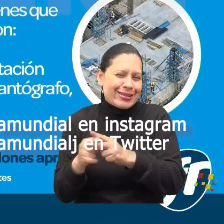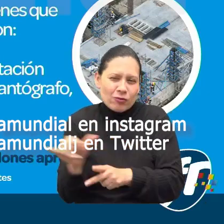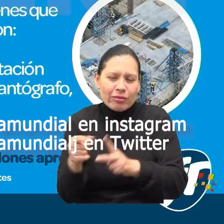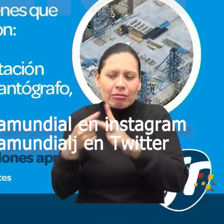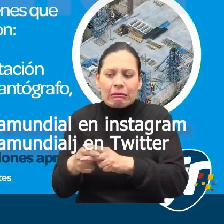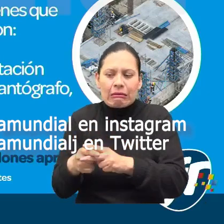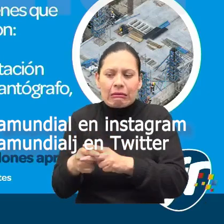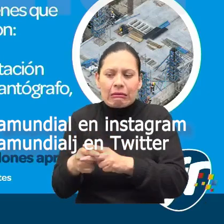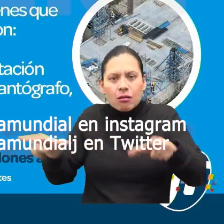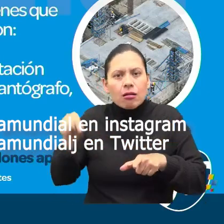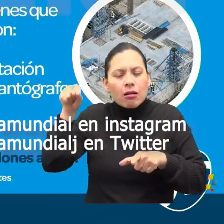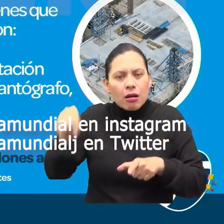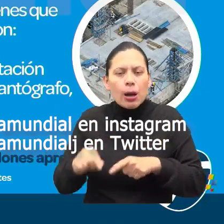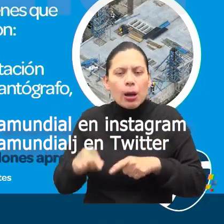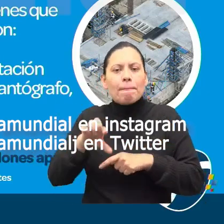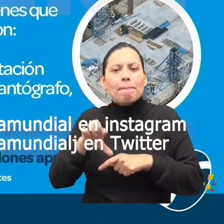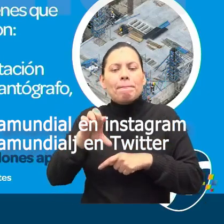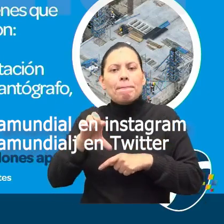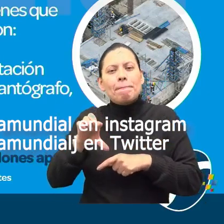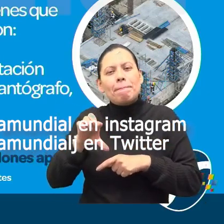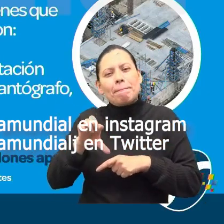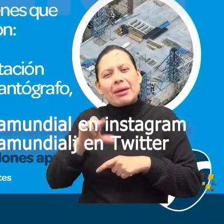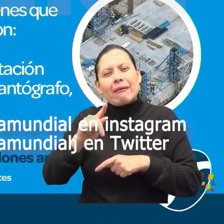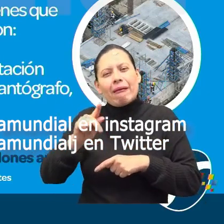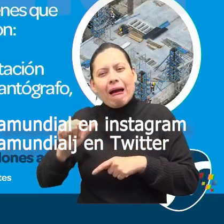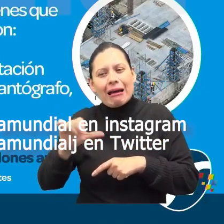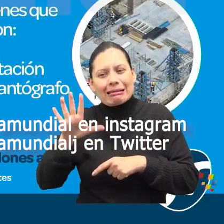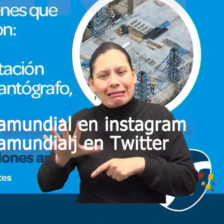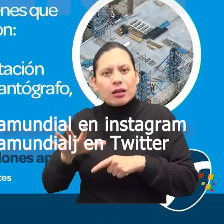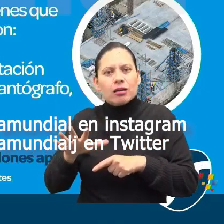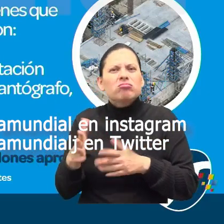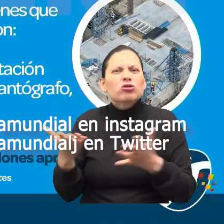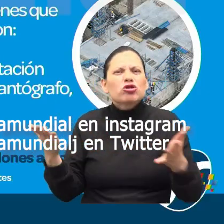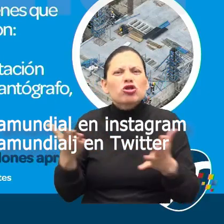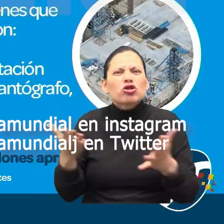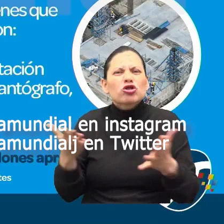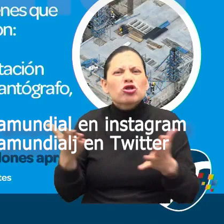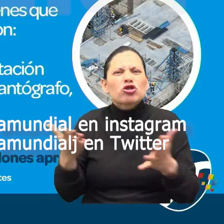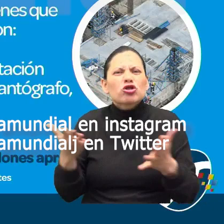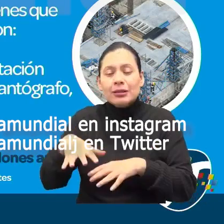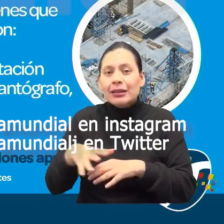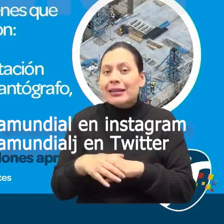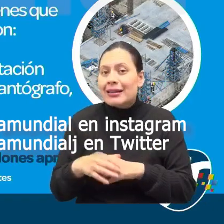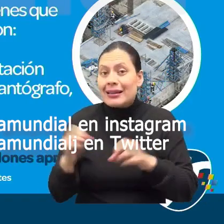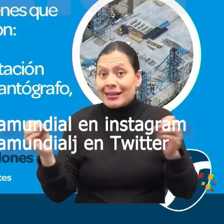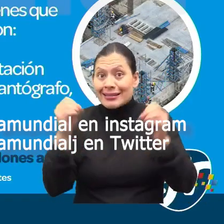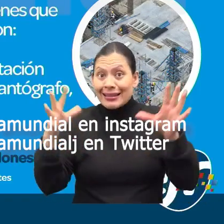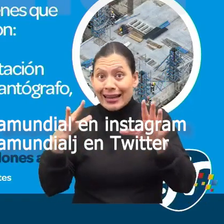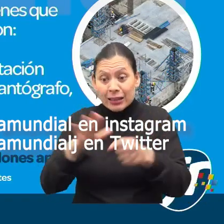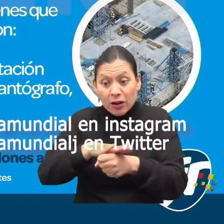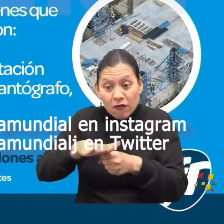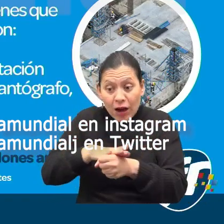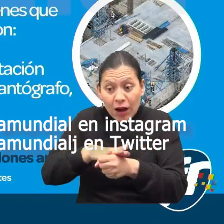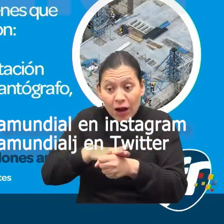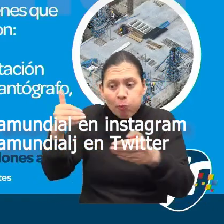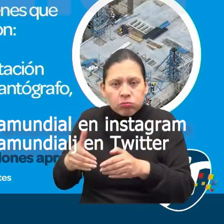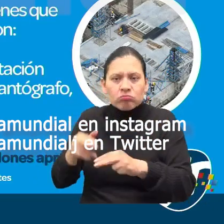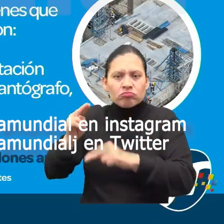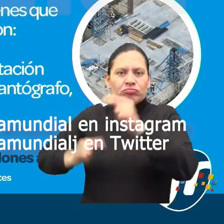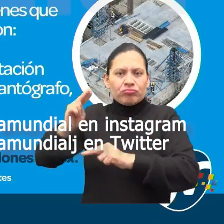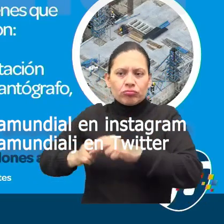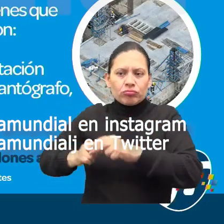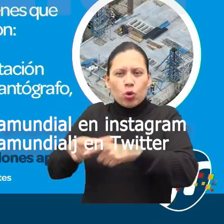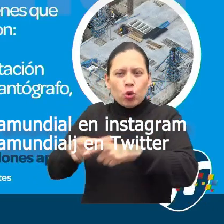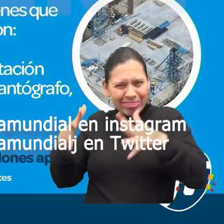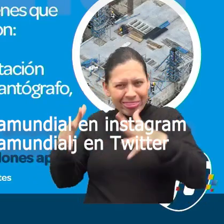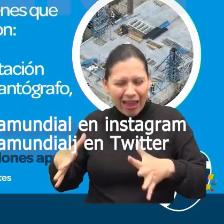también es la ubicación PK5 en Bogotá, detrás de Ciudad Salitre, para poder tener estas dos infraestructuras.